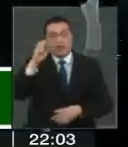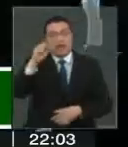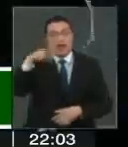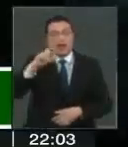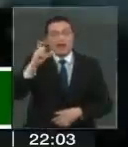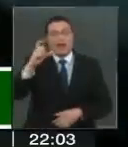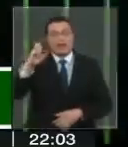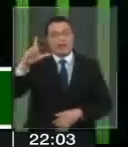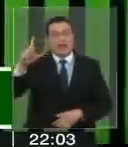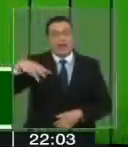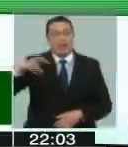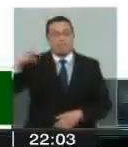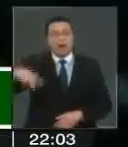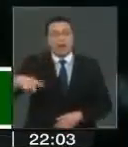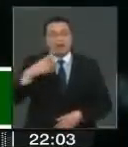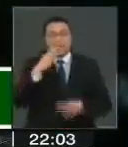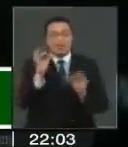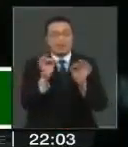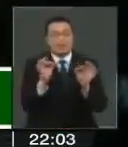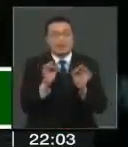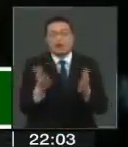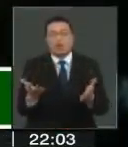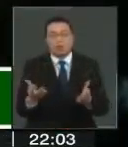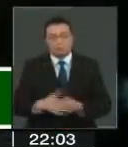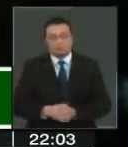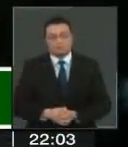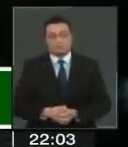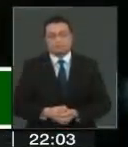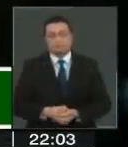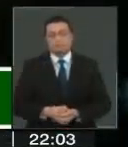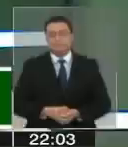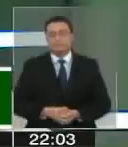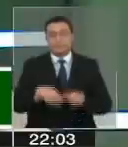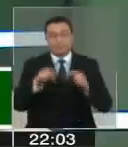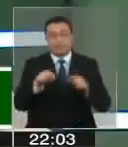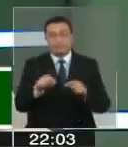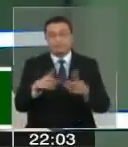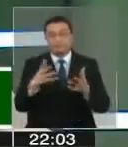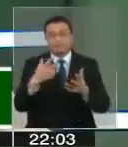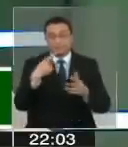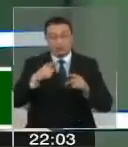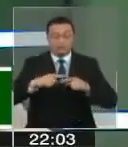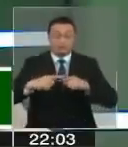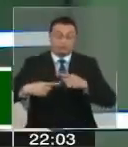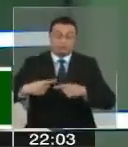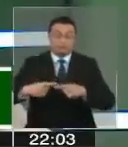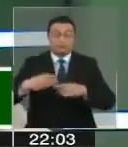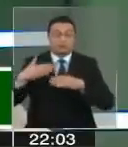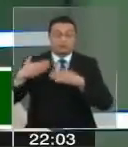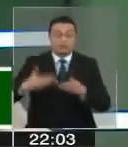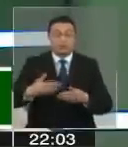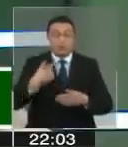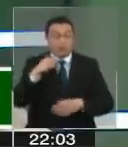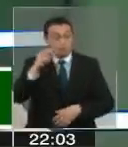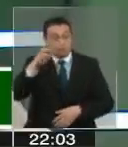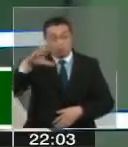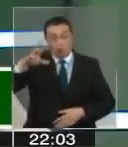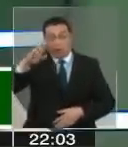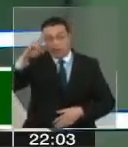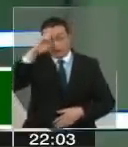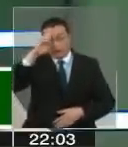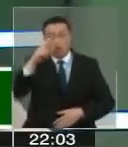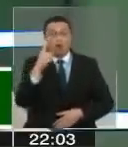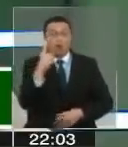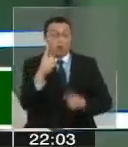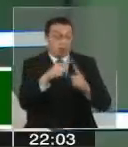Angelman? En fácil, ¿cómo se lo podemos explicar a la gente que lo está viendo? Mira, es un cuadro genético infrecuente, entre 1